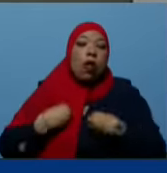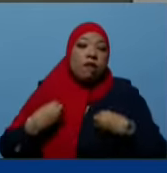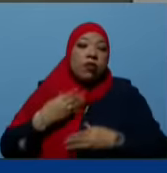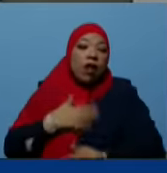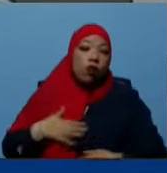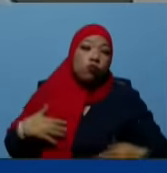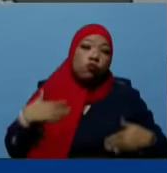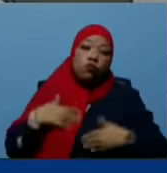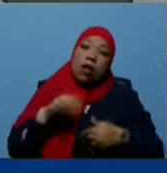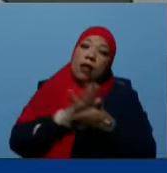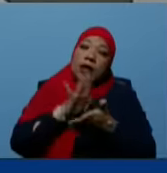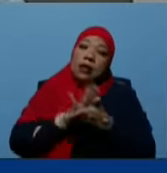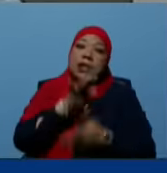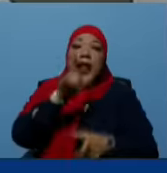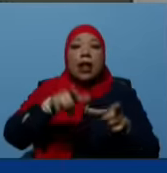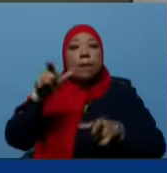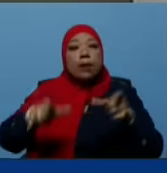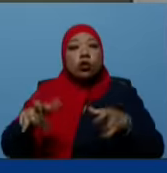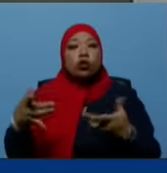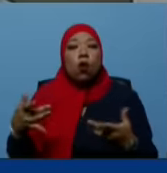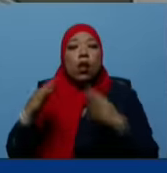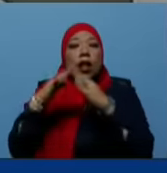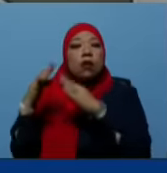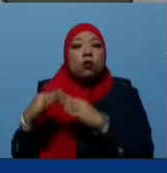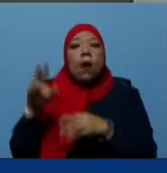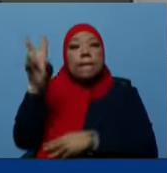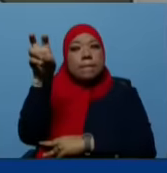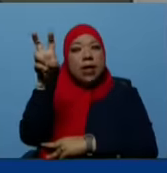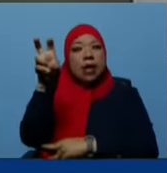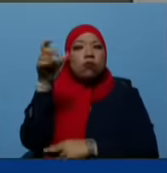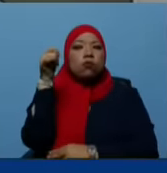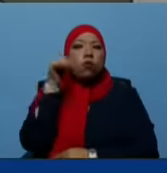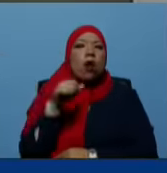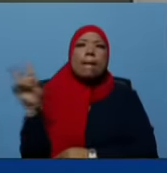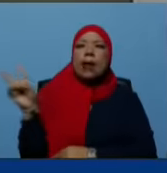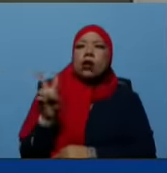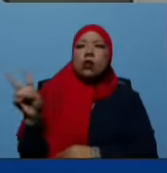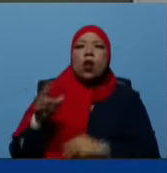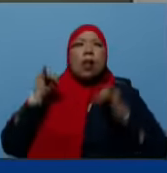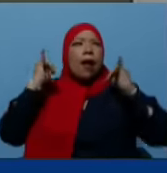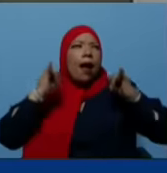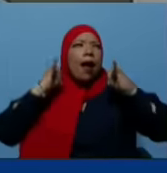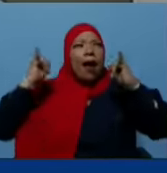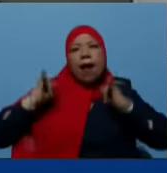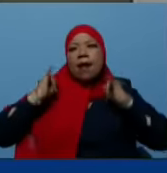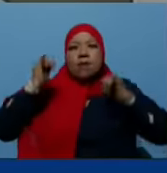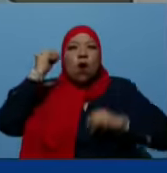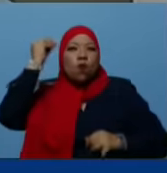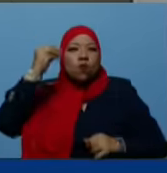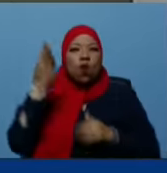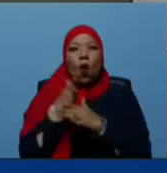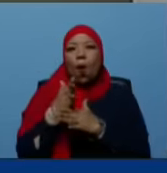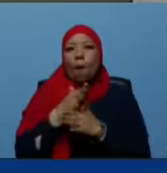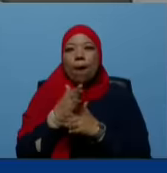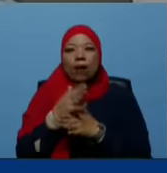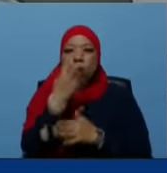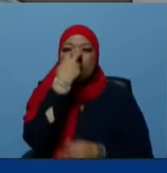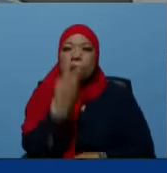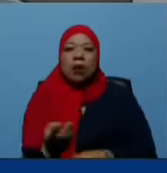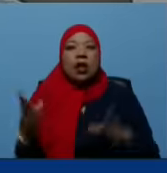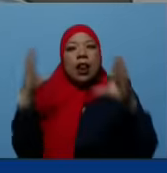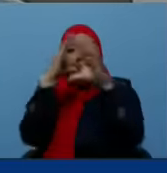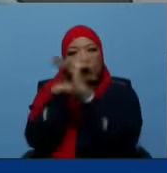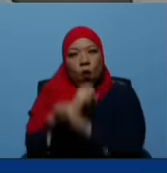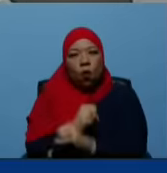en la tranquilidad de la gente, sobre todo un viernes donde la gente en Venezuela está pensando en compartir, hacer visitas